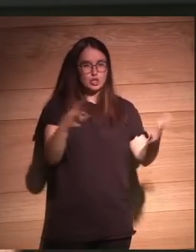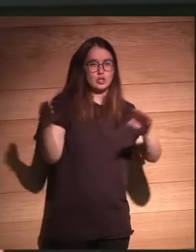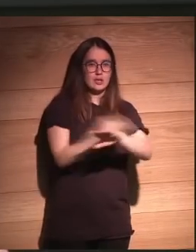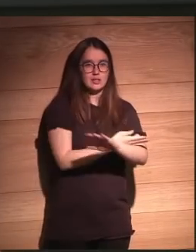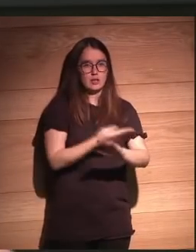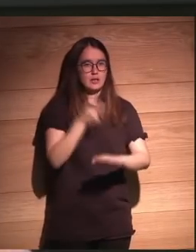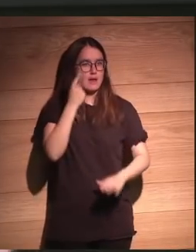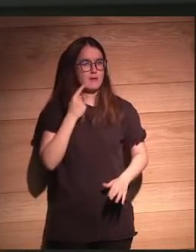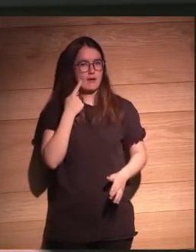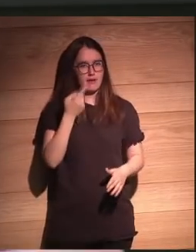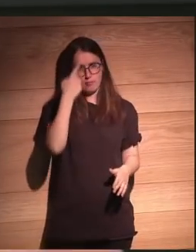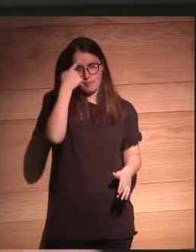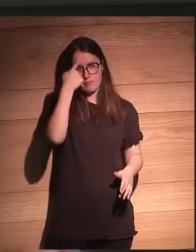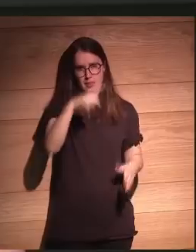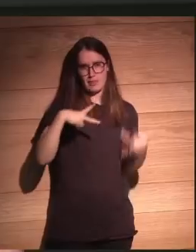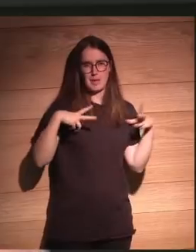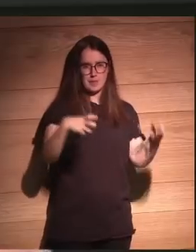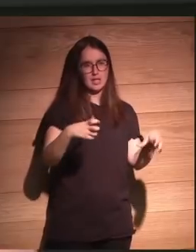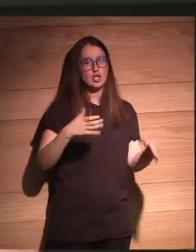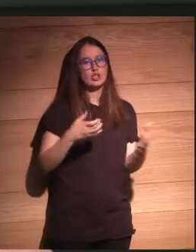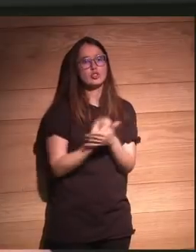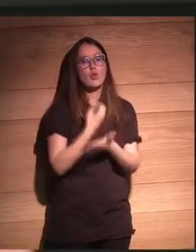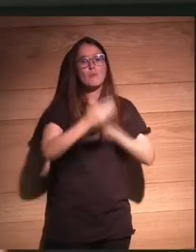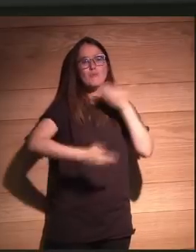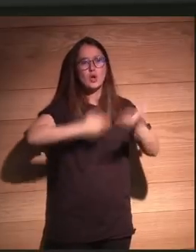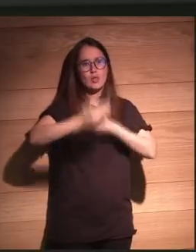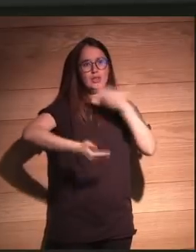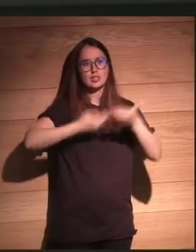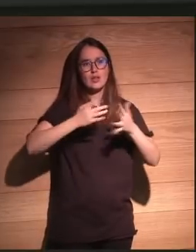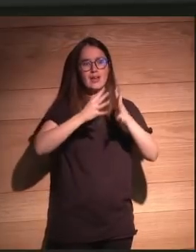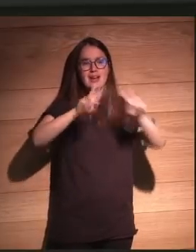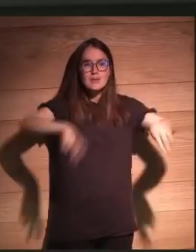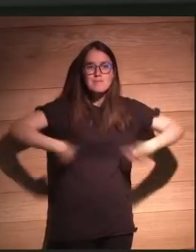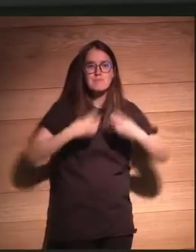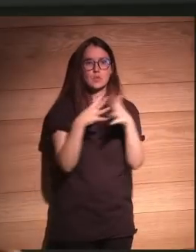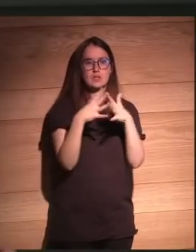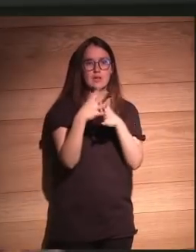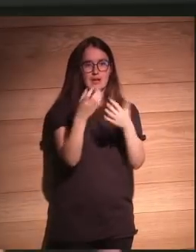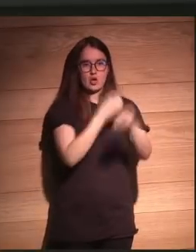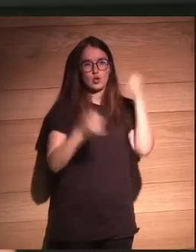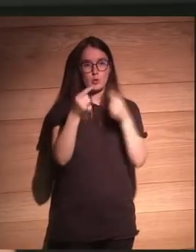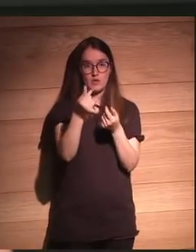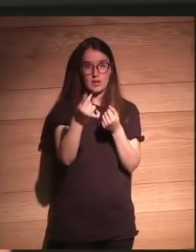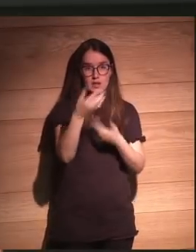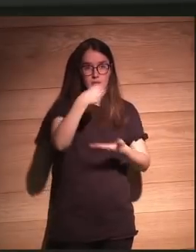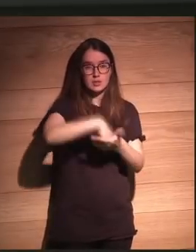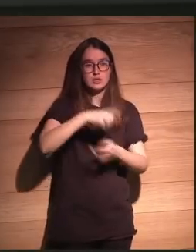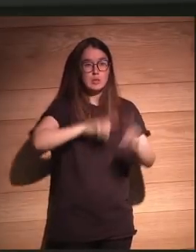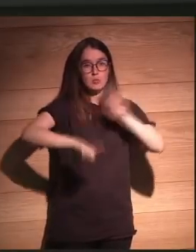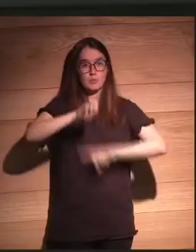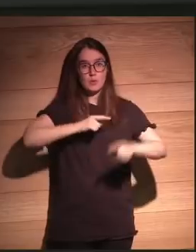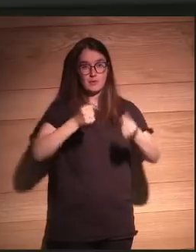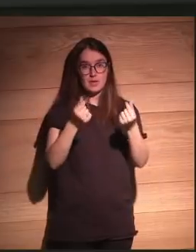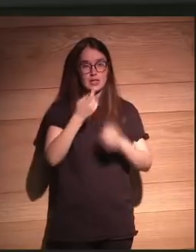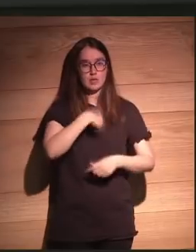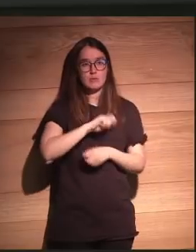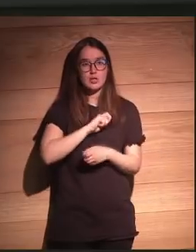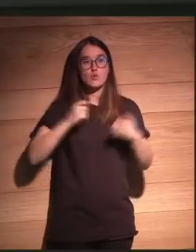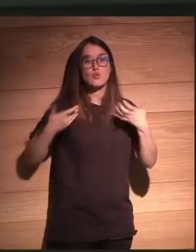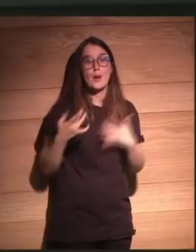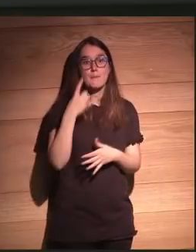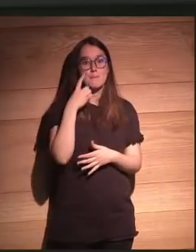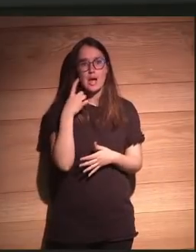banca ya está reaccionando. Todo bajo un proceso mayor de reestructuración económico-financiera que forma parte del problema financiero español, que es que